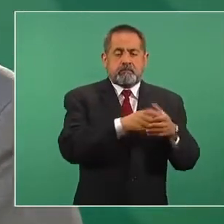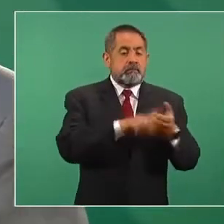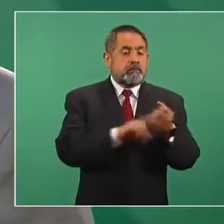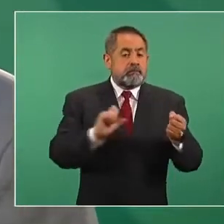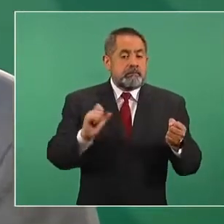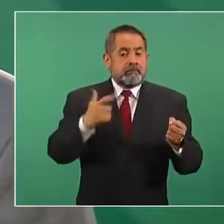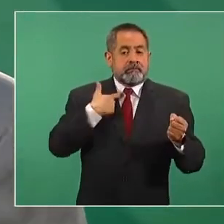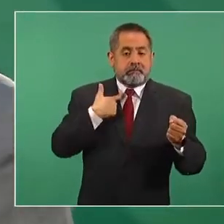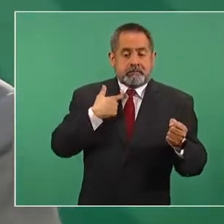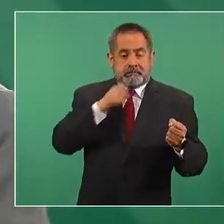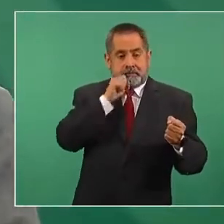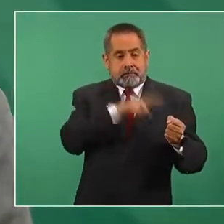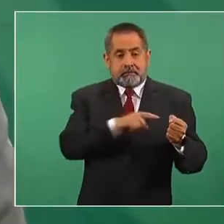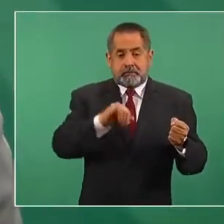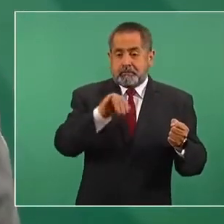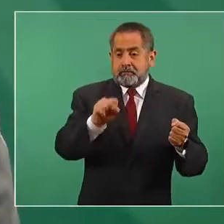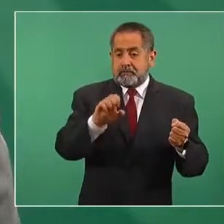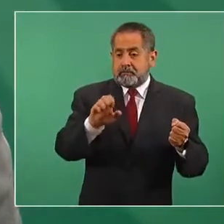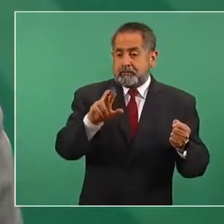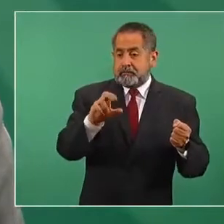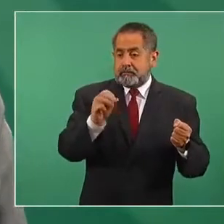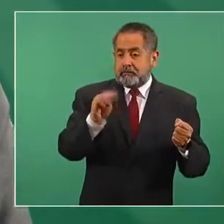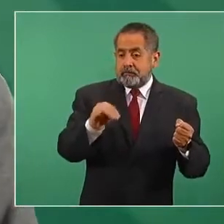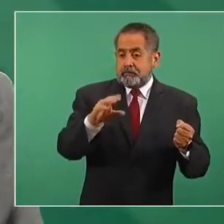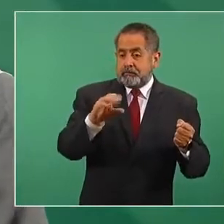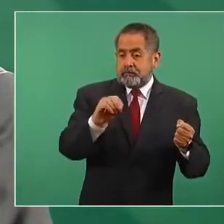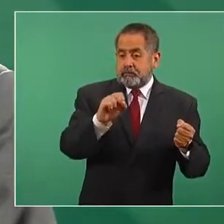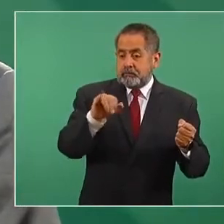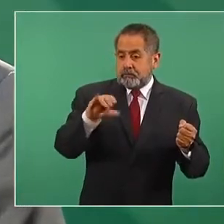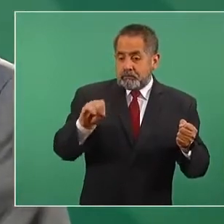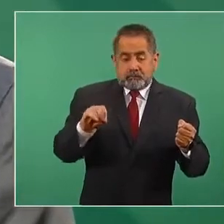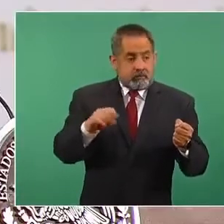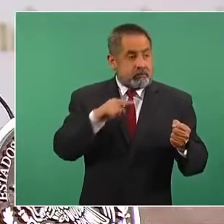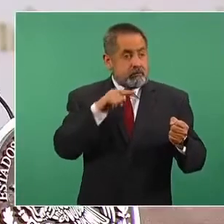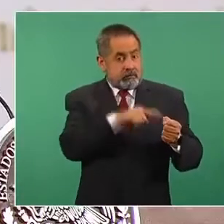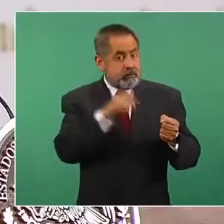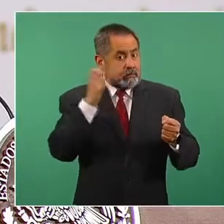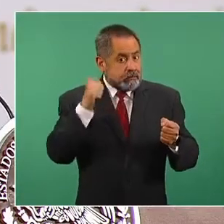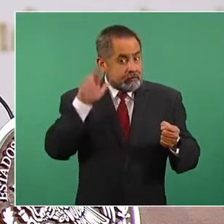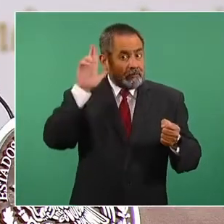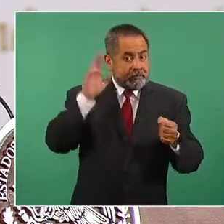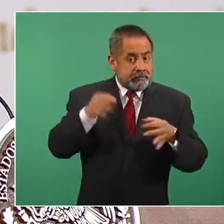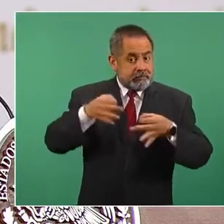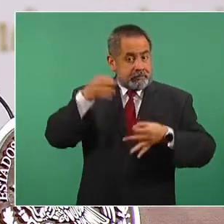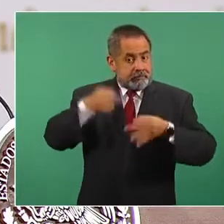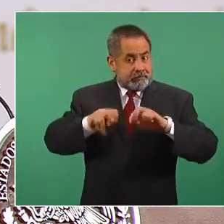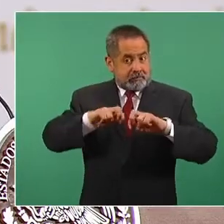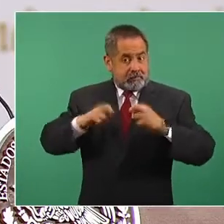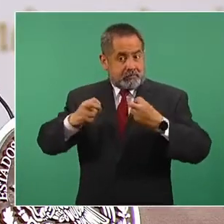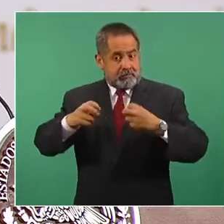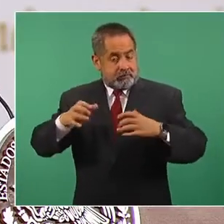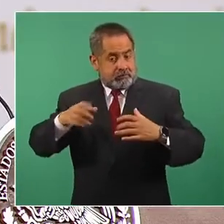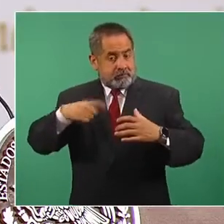José Ramón Cosío, quien cuando estuvo en funciones en el Poder Judicial